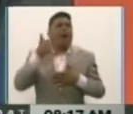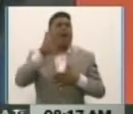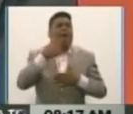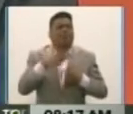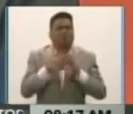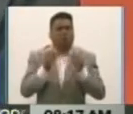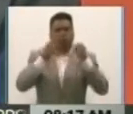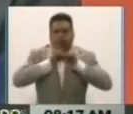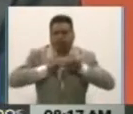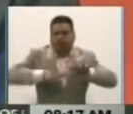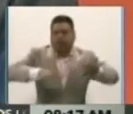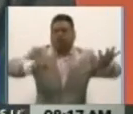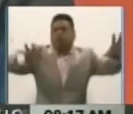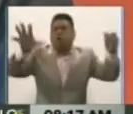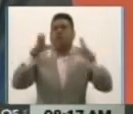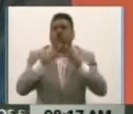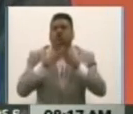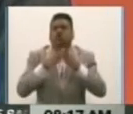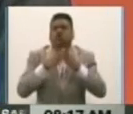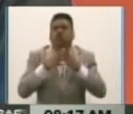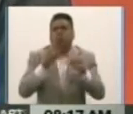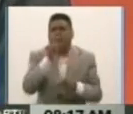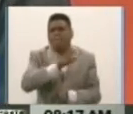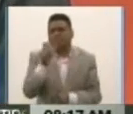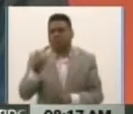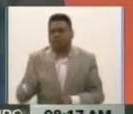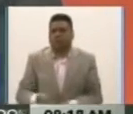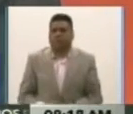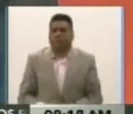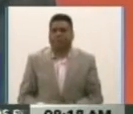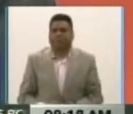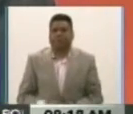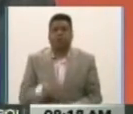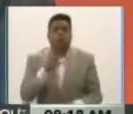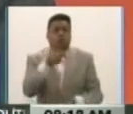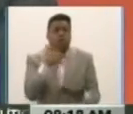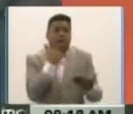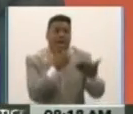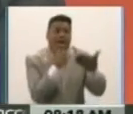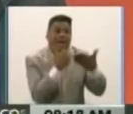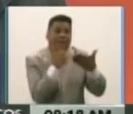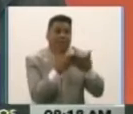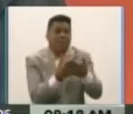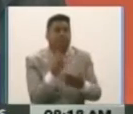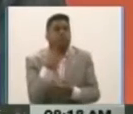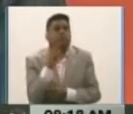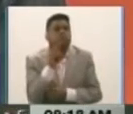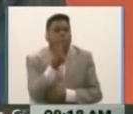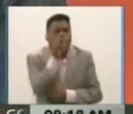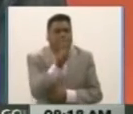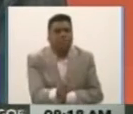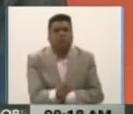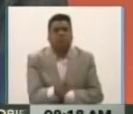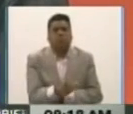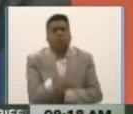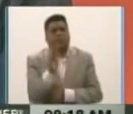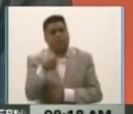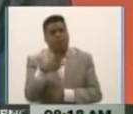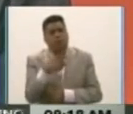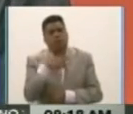partes. Esto de que hablas tú del acercamiento de los espectadores tiene también que ver con una